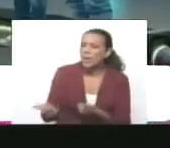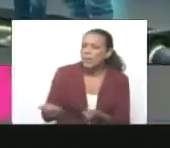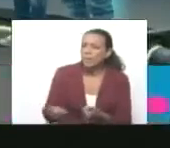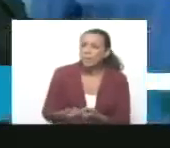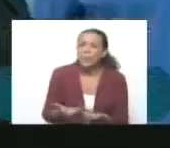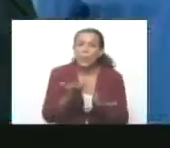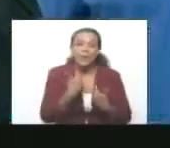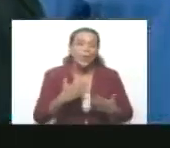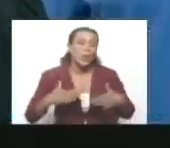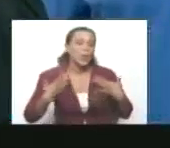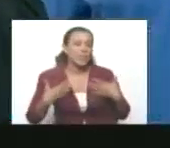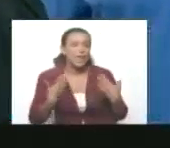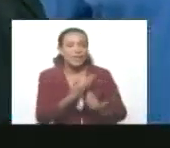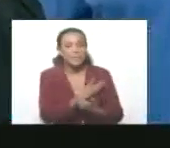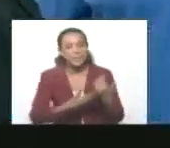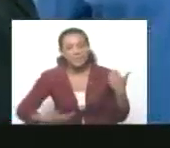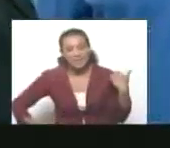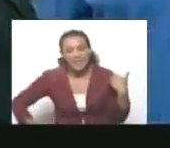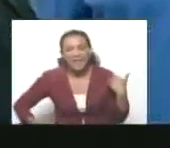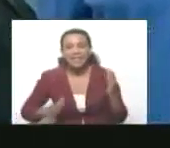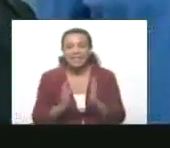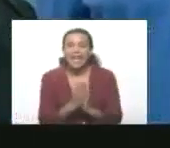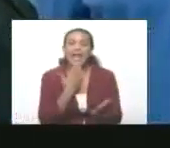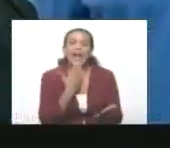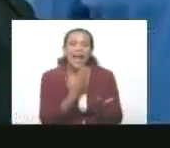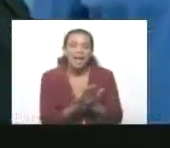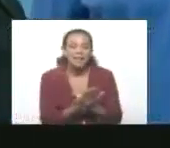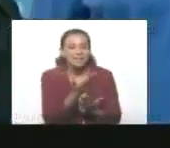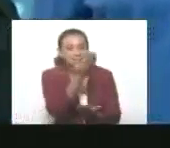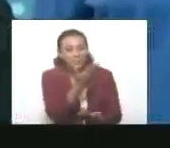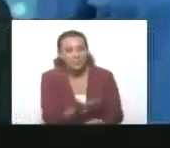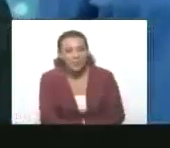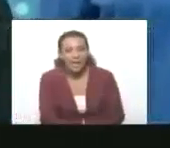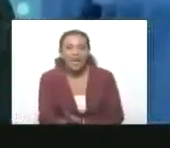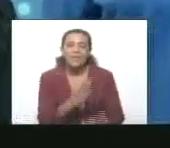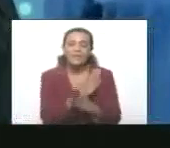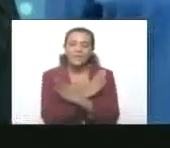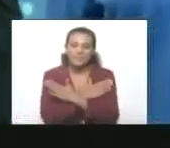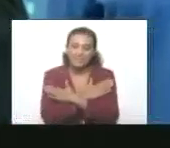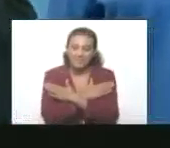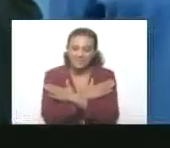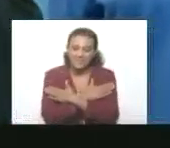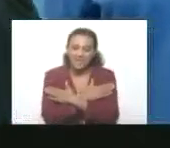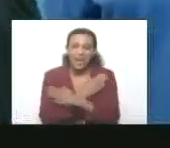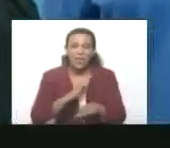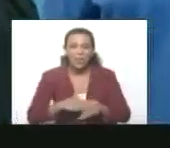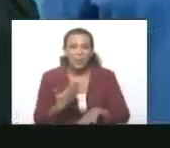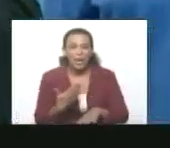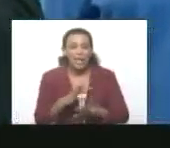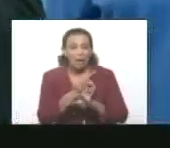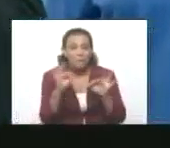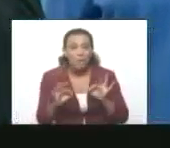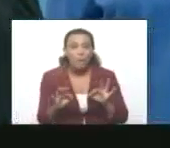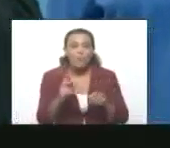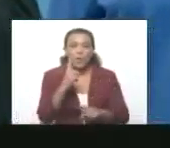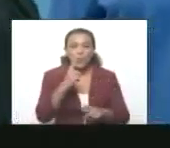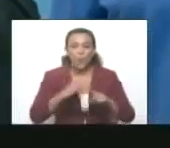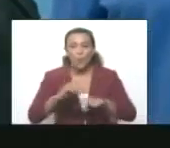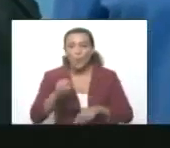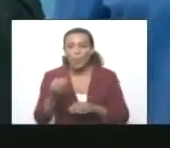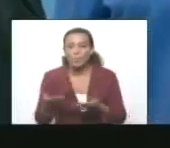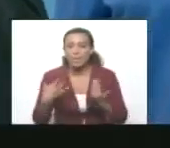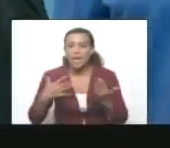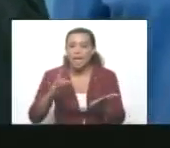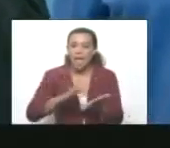Estoy contenta, presidente, y quiero darle las gracias y felicitarlo. Porque esa herramienta que usted nos ha